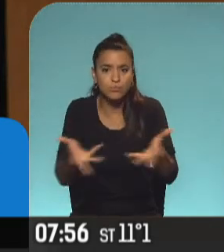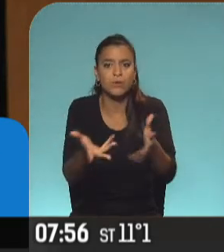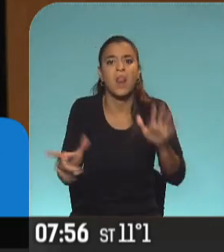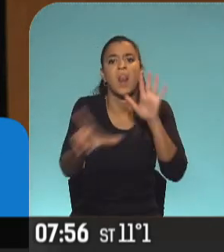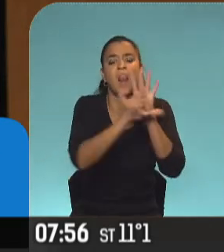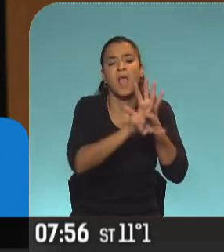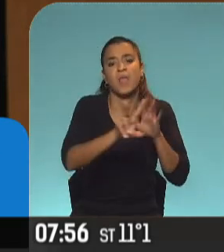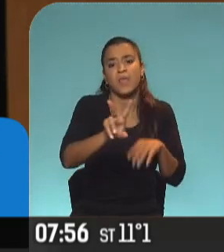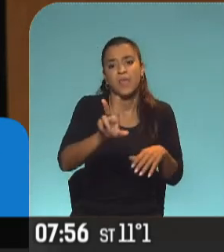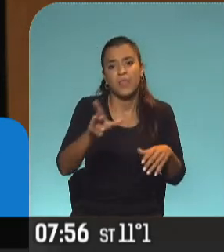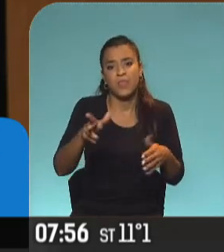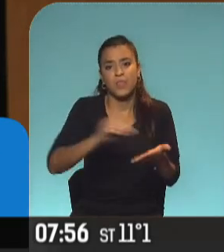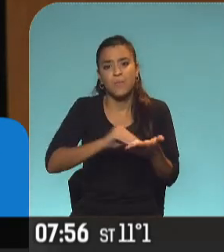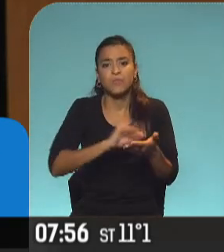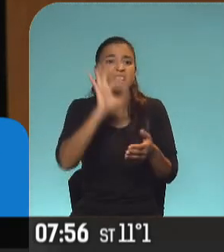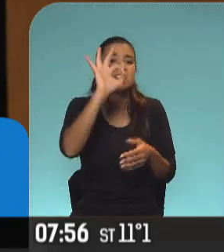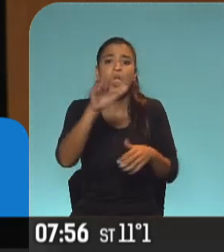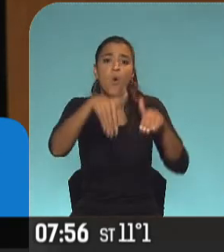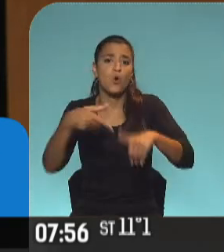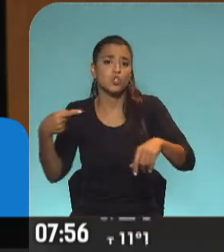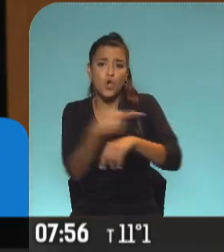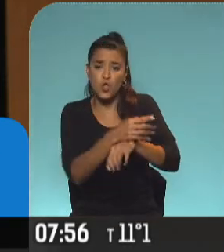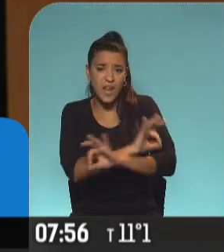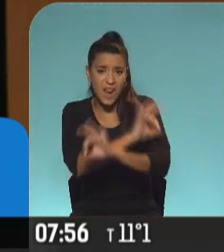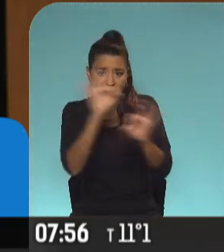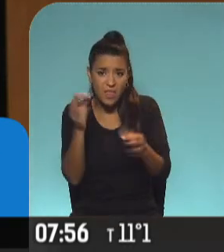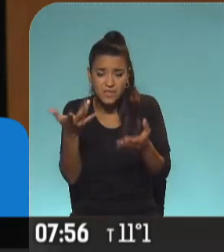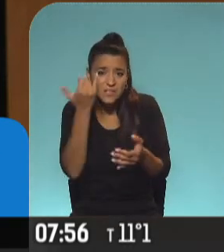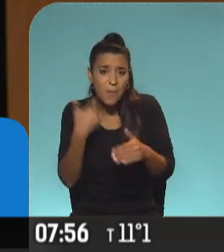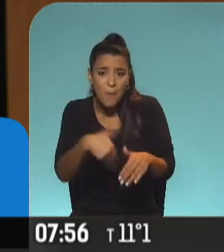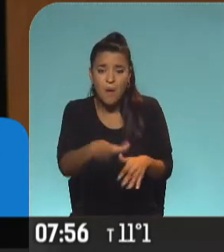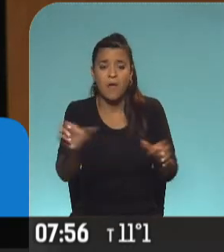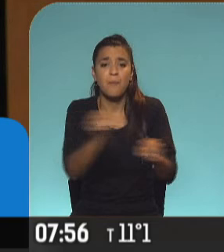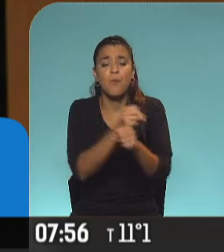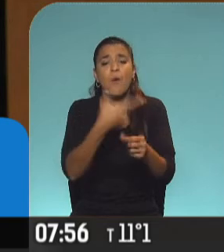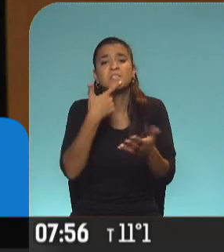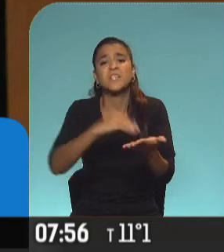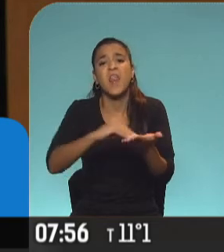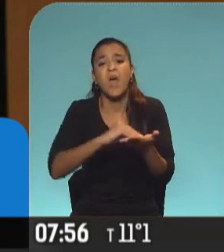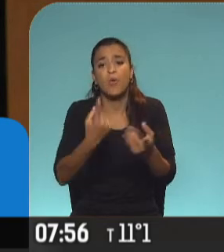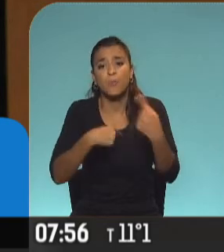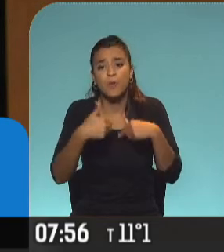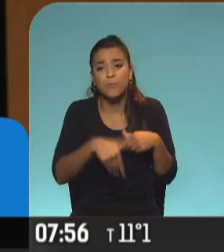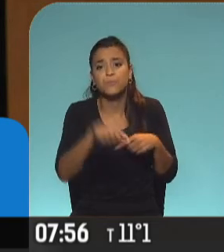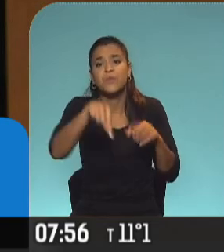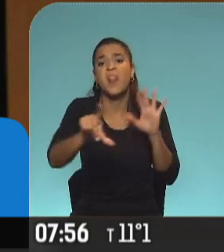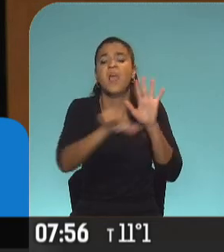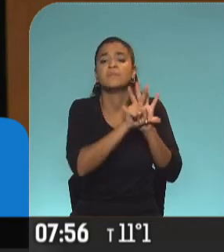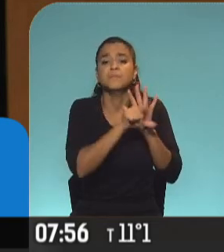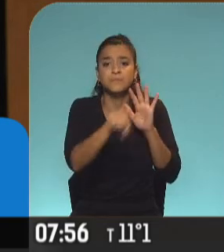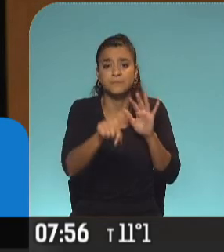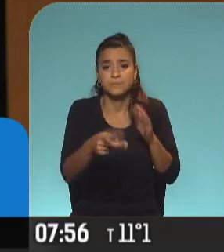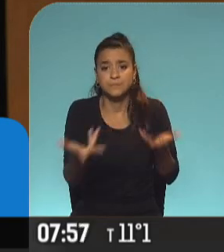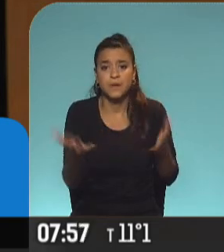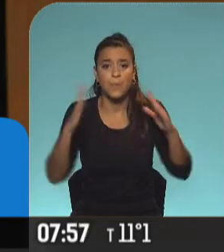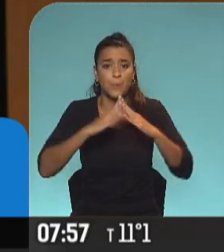diputados, la aprobó, 0 votos en contra tuvo. Ya tiene todo para aprobarse en el Senado, pero no va a salir una ley que la